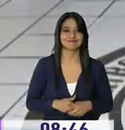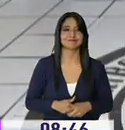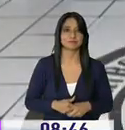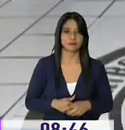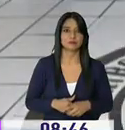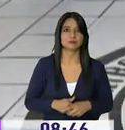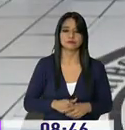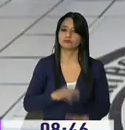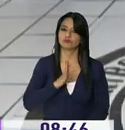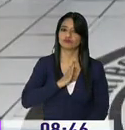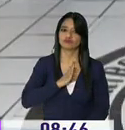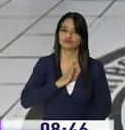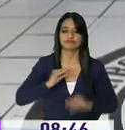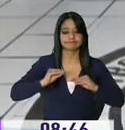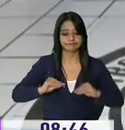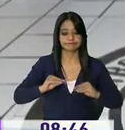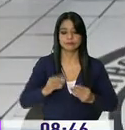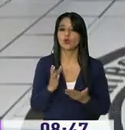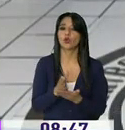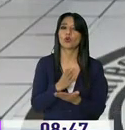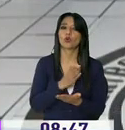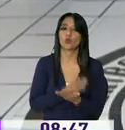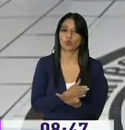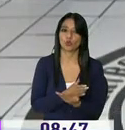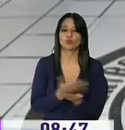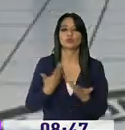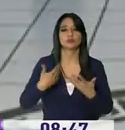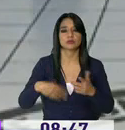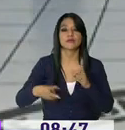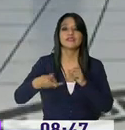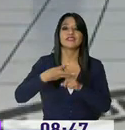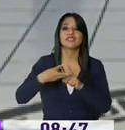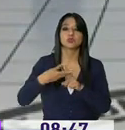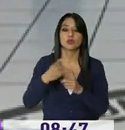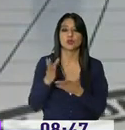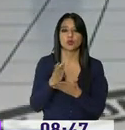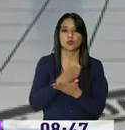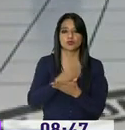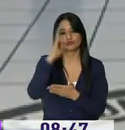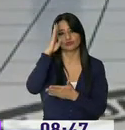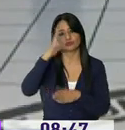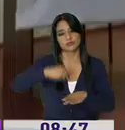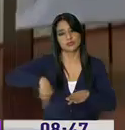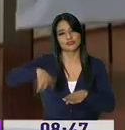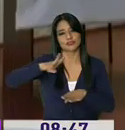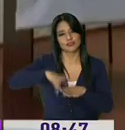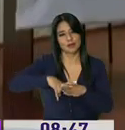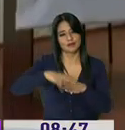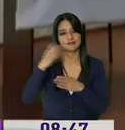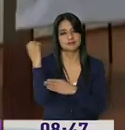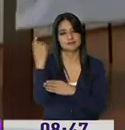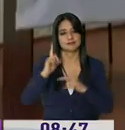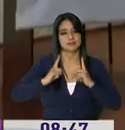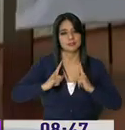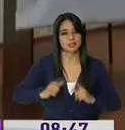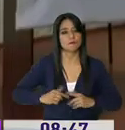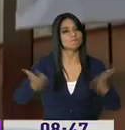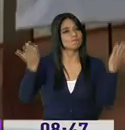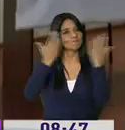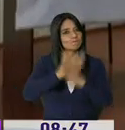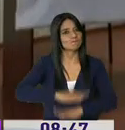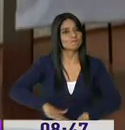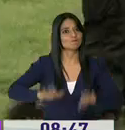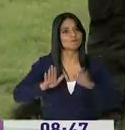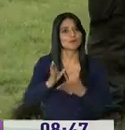técnicas de adiestramiento canino que fueron impartidas virtualmente por la Policía Nacional durante la emergencia sanitaria llegó a su